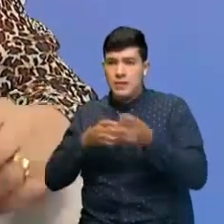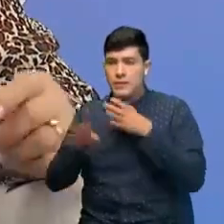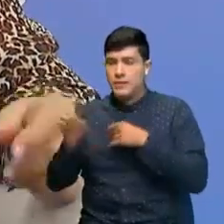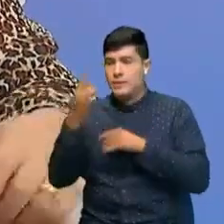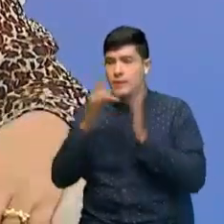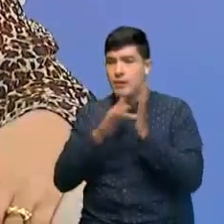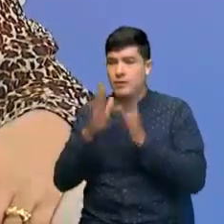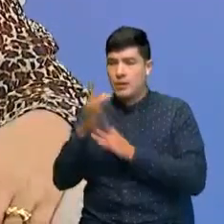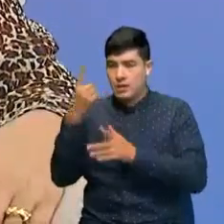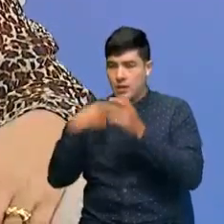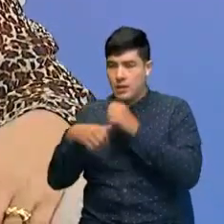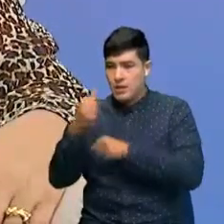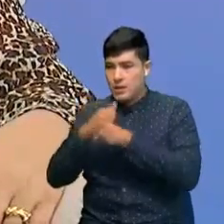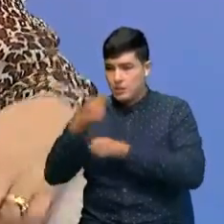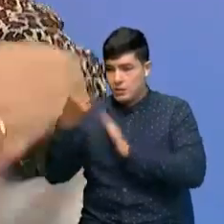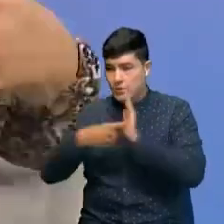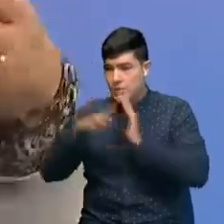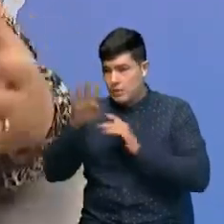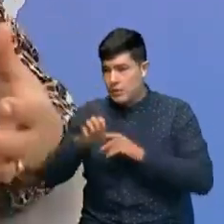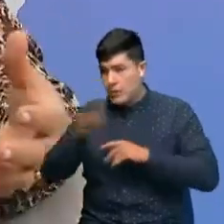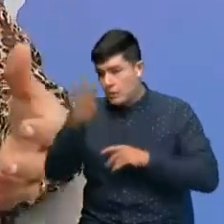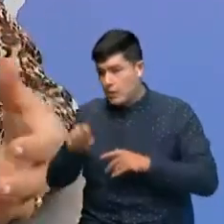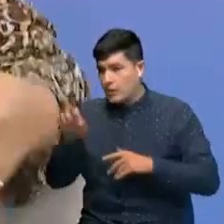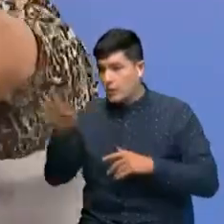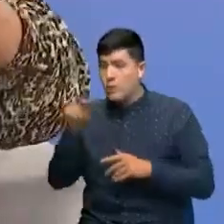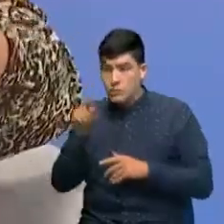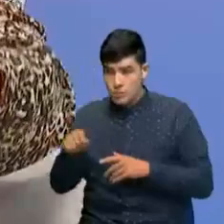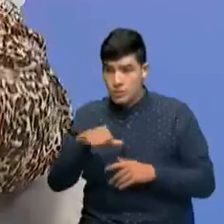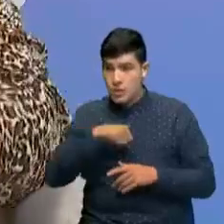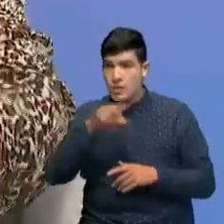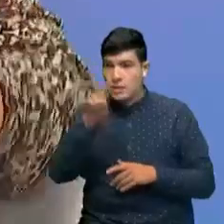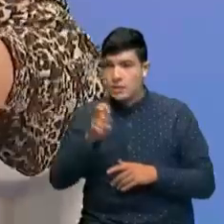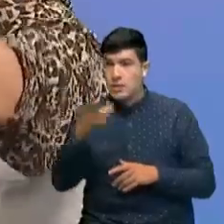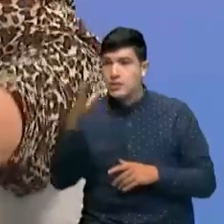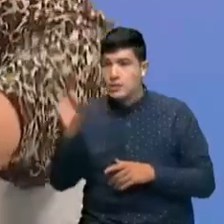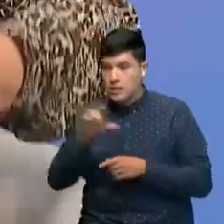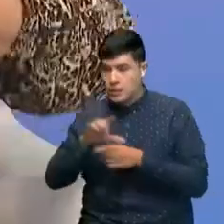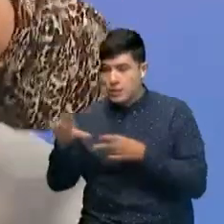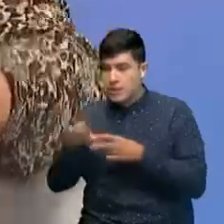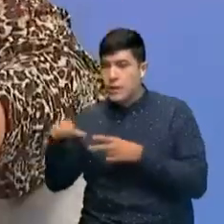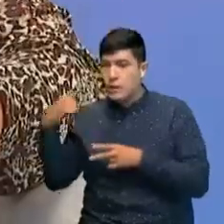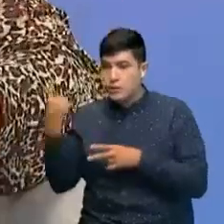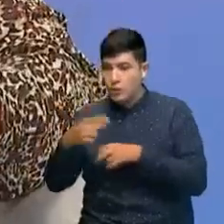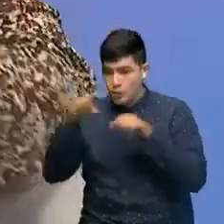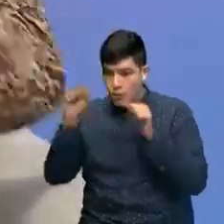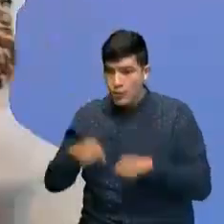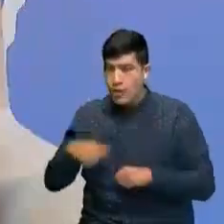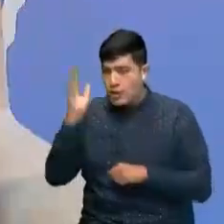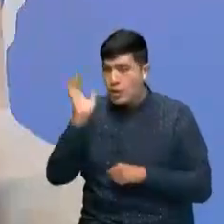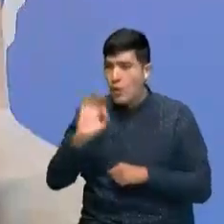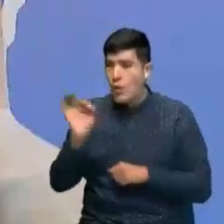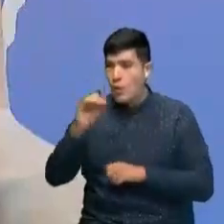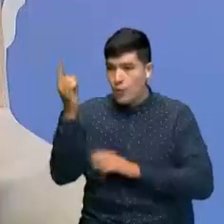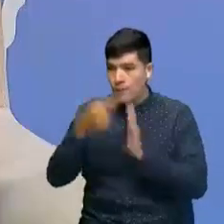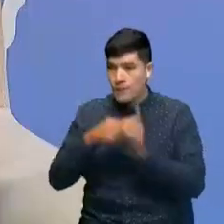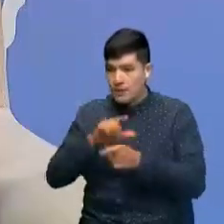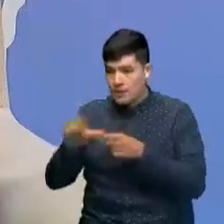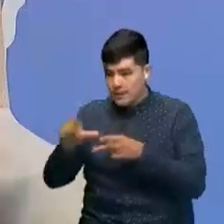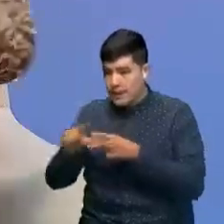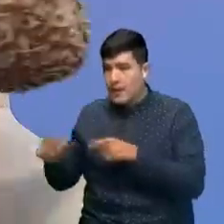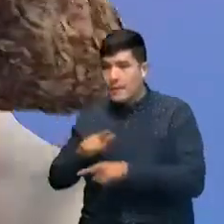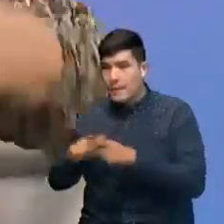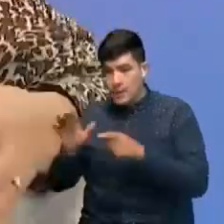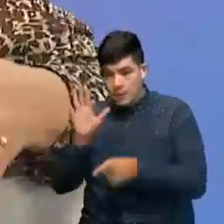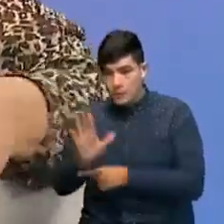de abril del 94 tenía 750 semanas, que podía pensionarse inclusive solo con 500 semanas o 1000 semanas, a través de estas dos